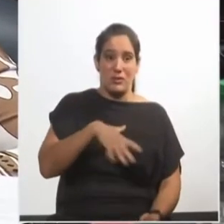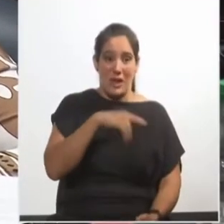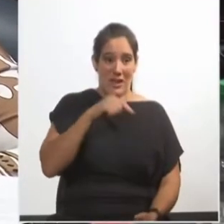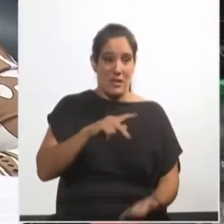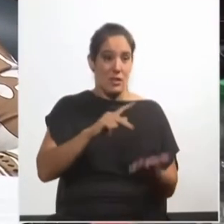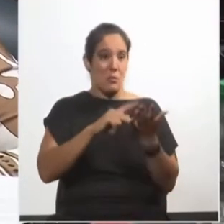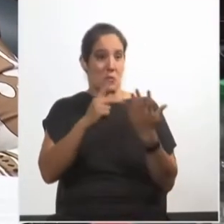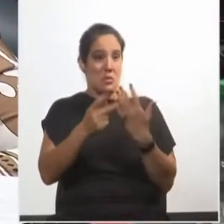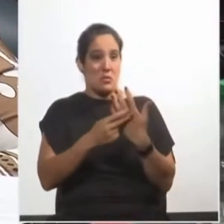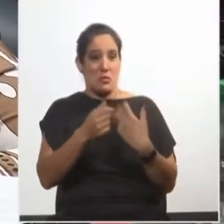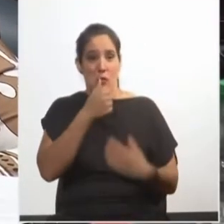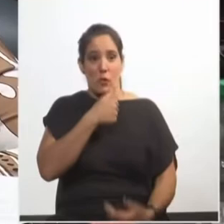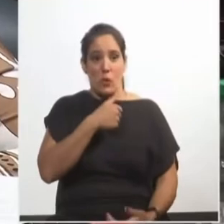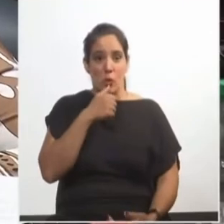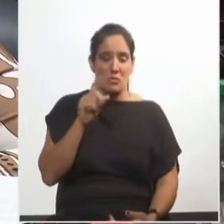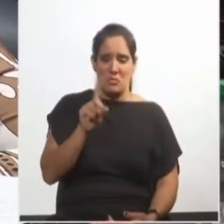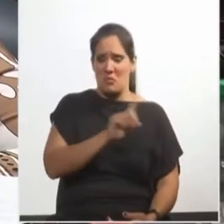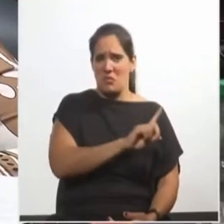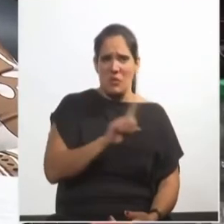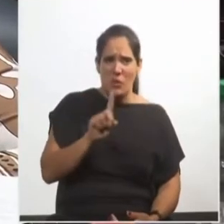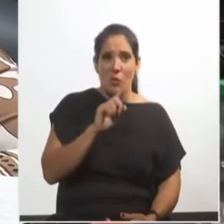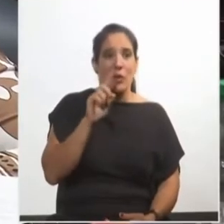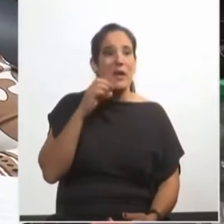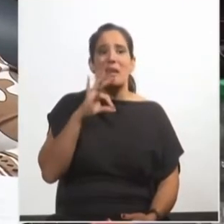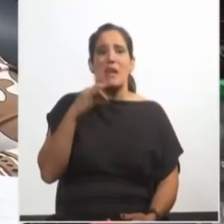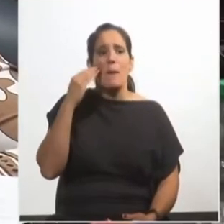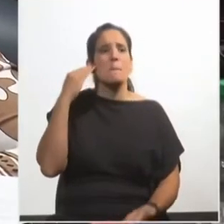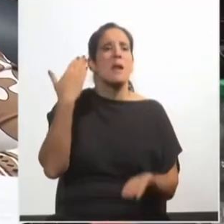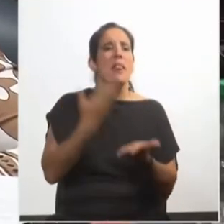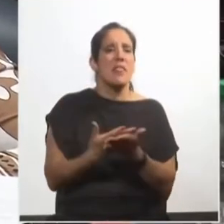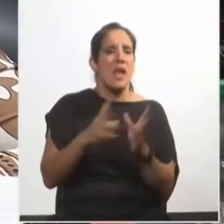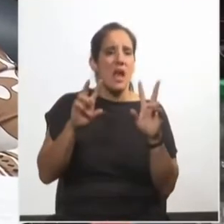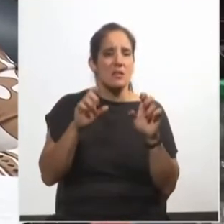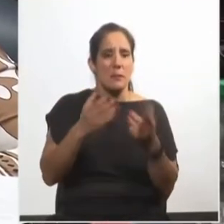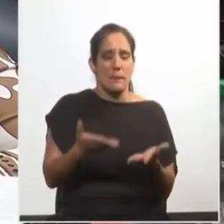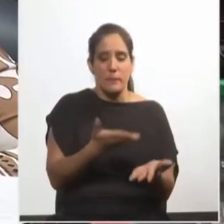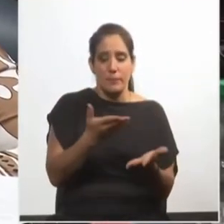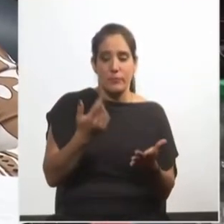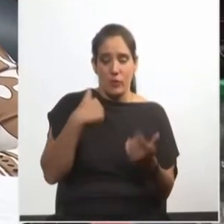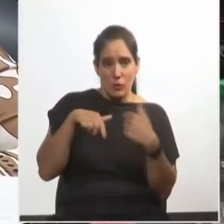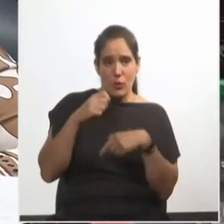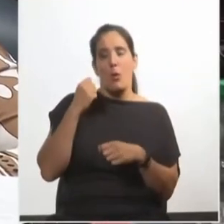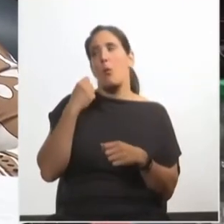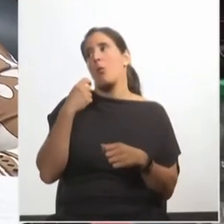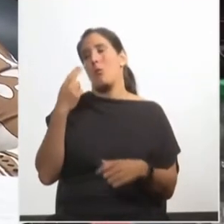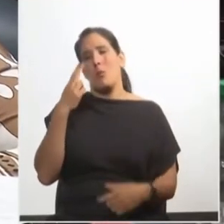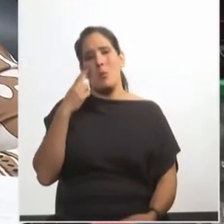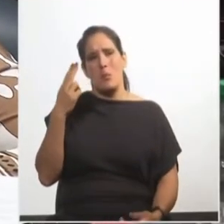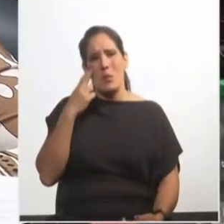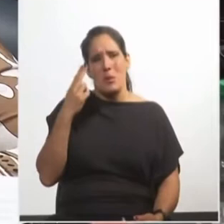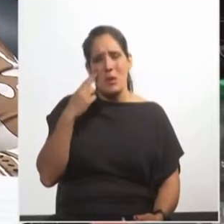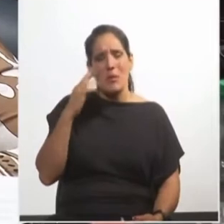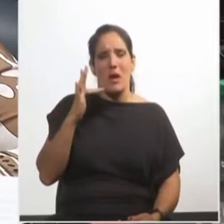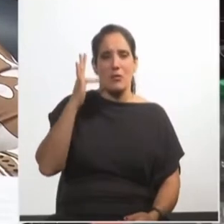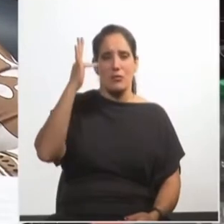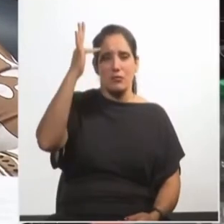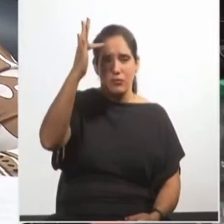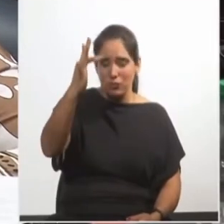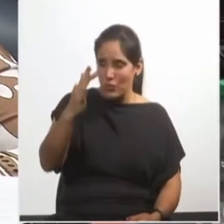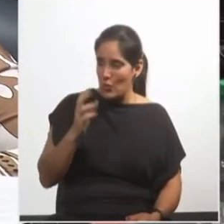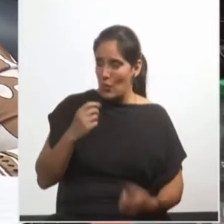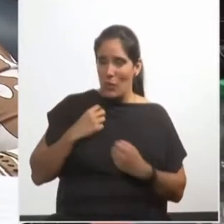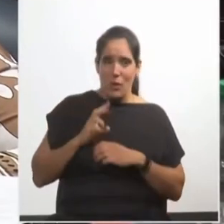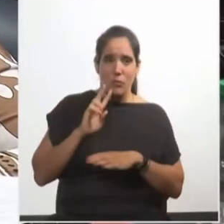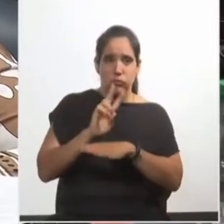resuelve porque ni siquiera los plantea. Tenemos importantes problemas de cobertura a futuro y